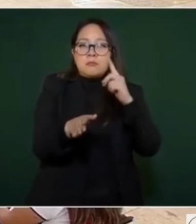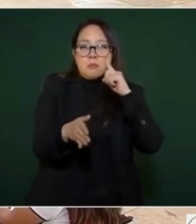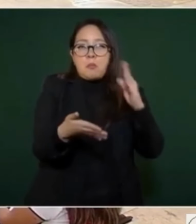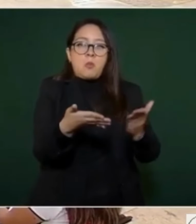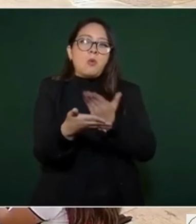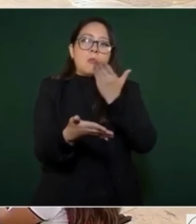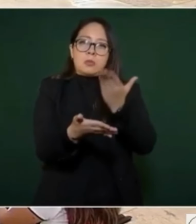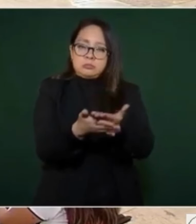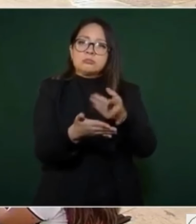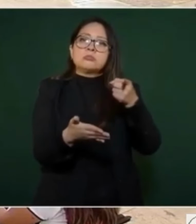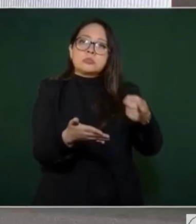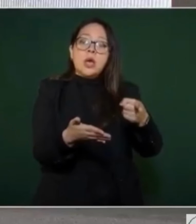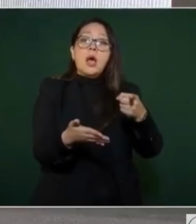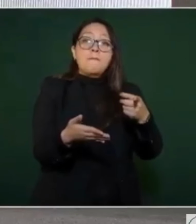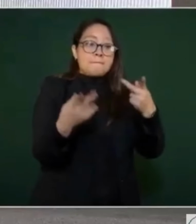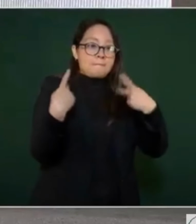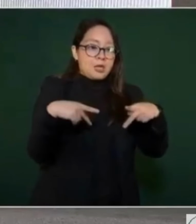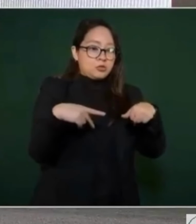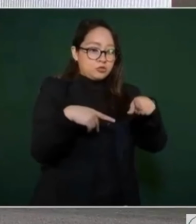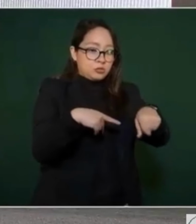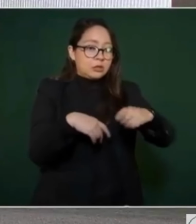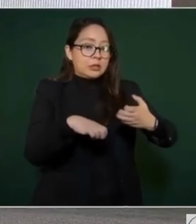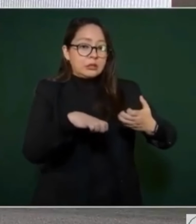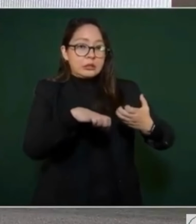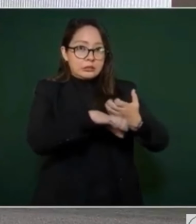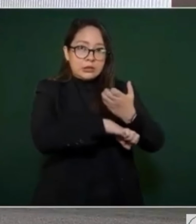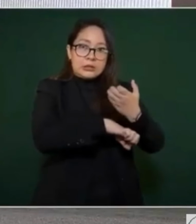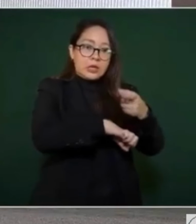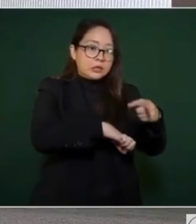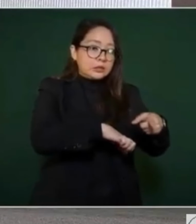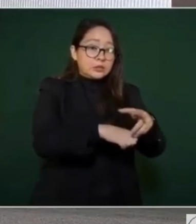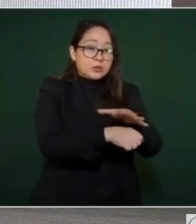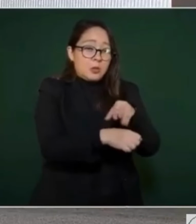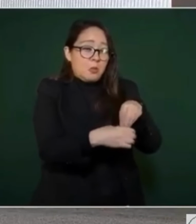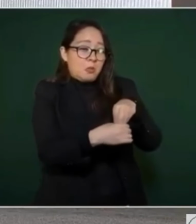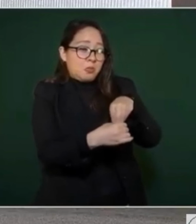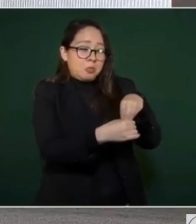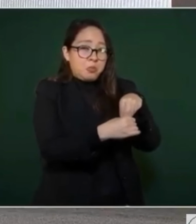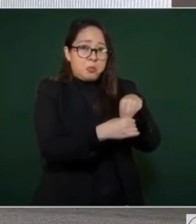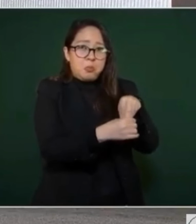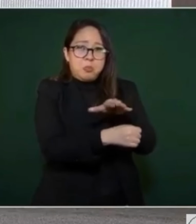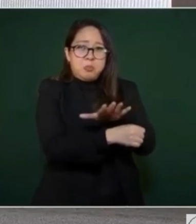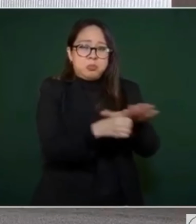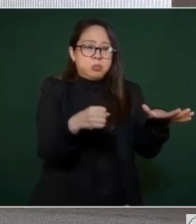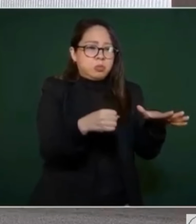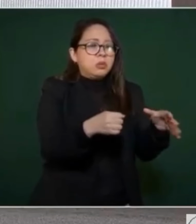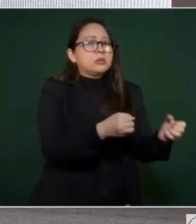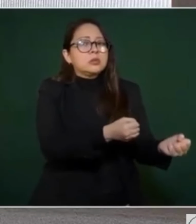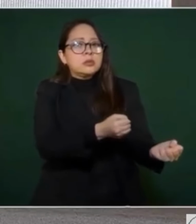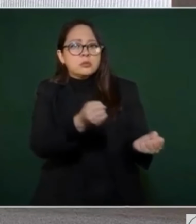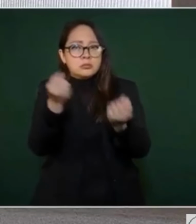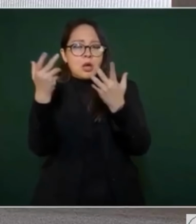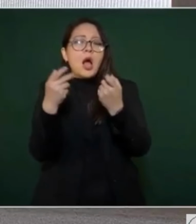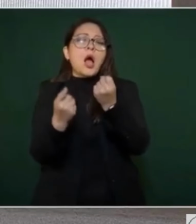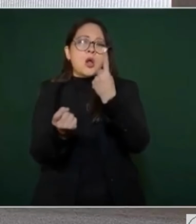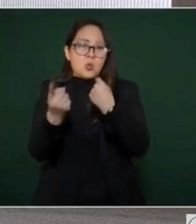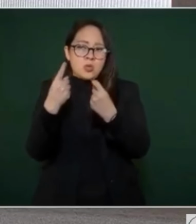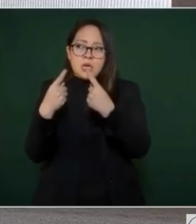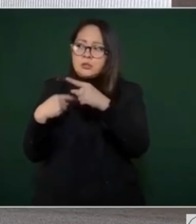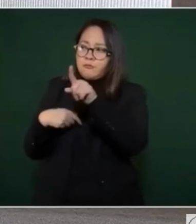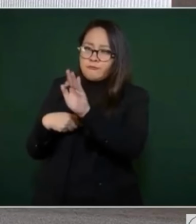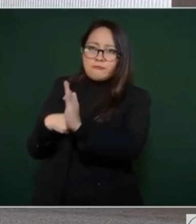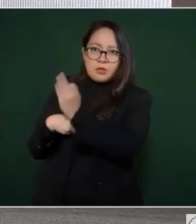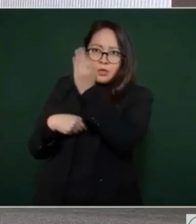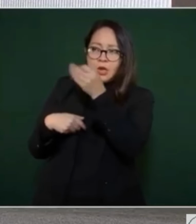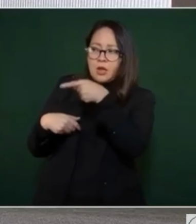cantidad de presos a los penales federales, sobre todo aquellos internos que pues